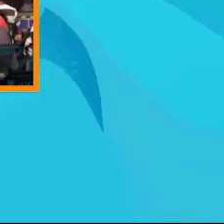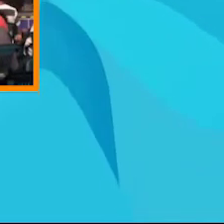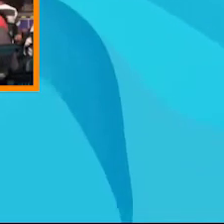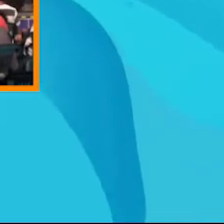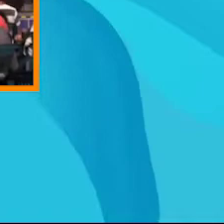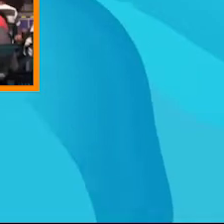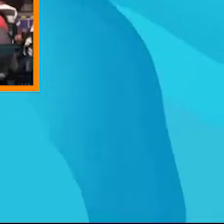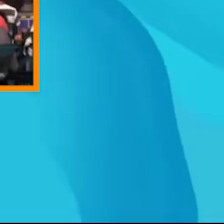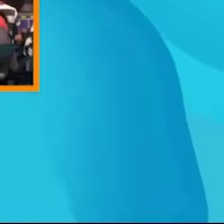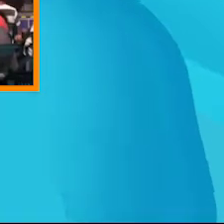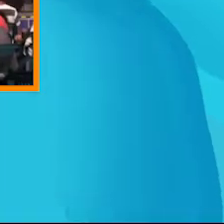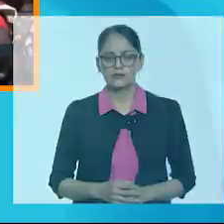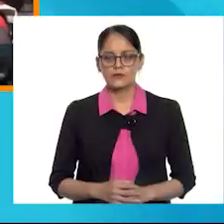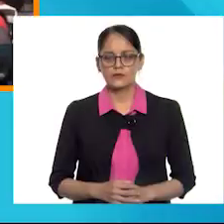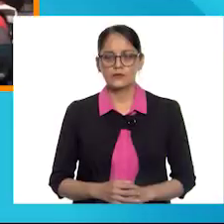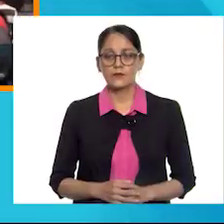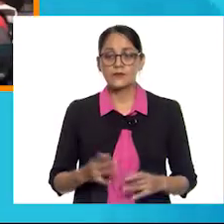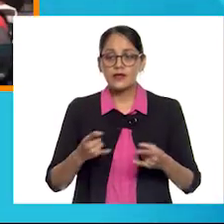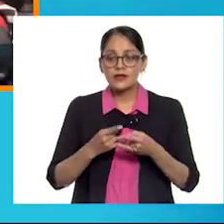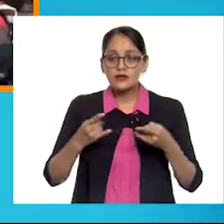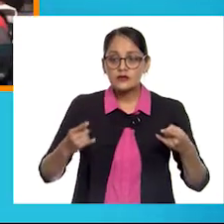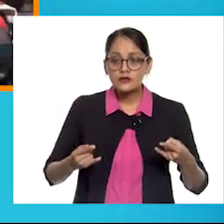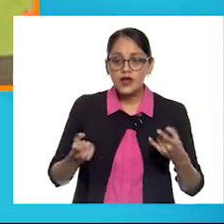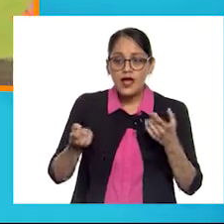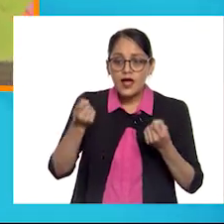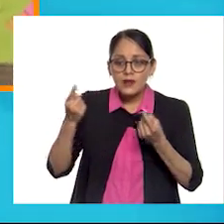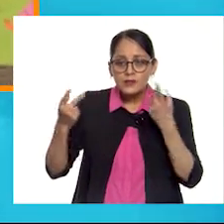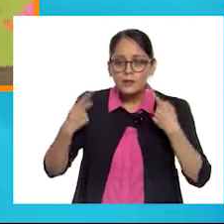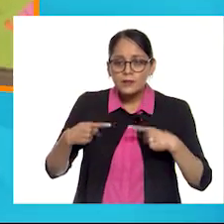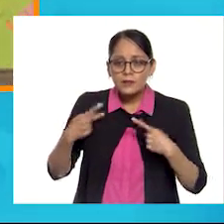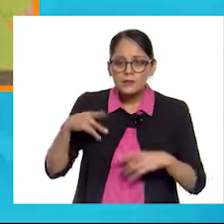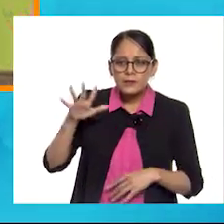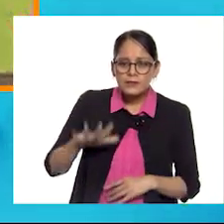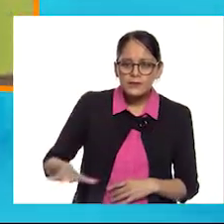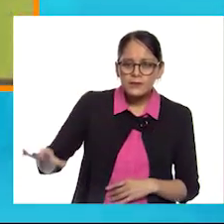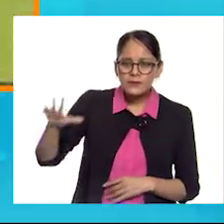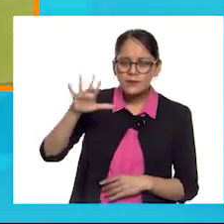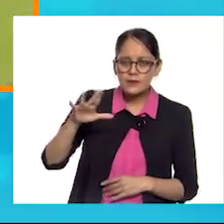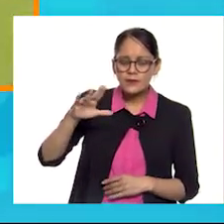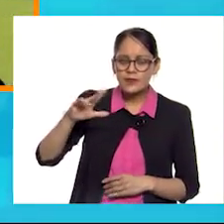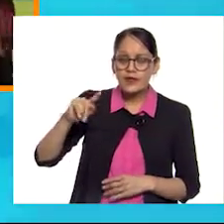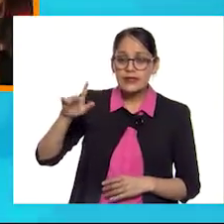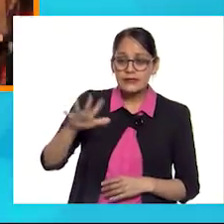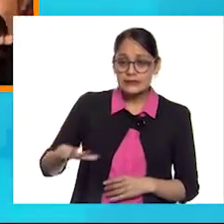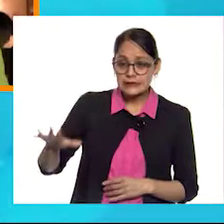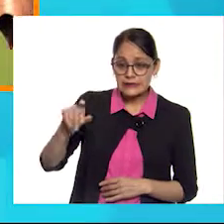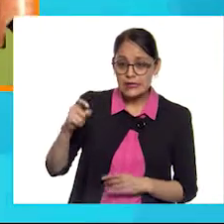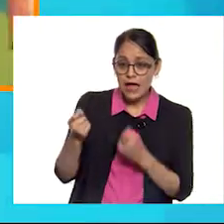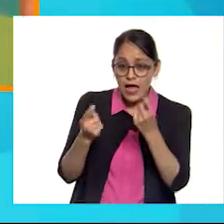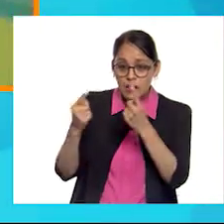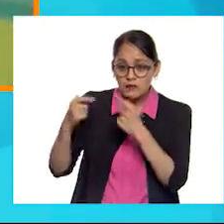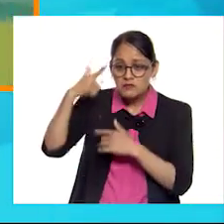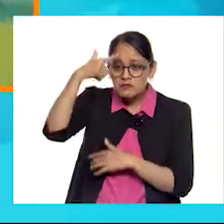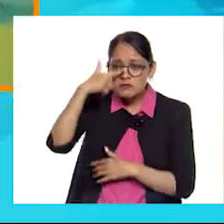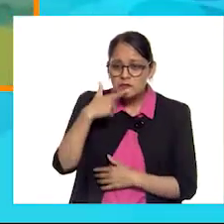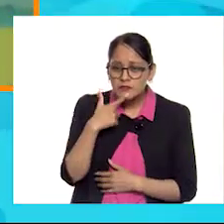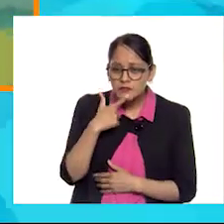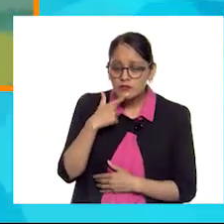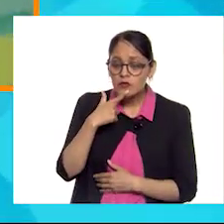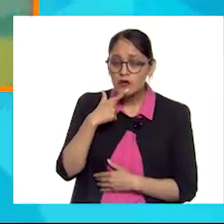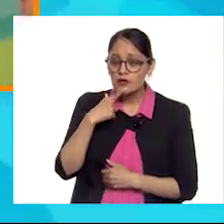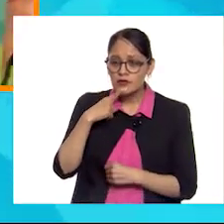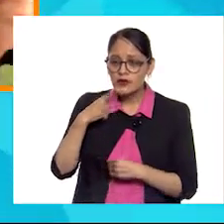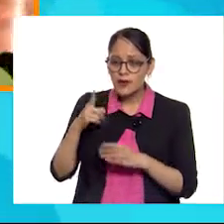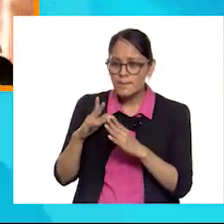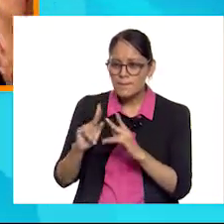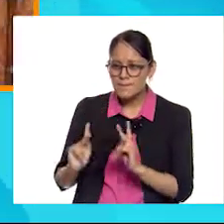Cuentan y dicen los que viven en Zimbabue que algunas noches se ven salir de entre